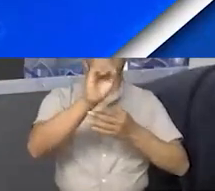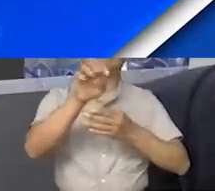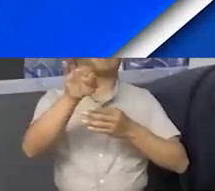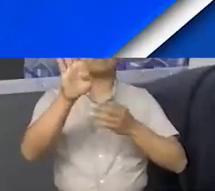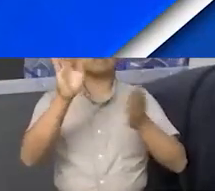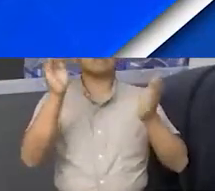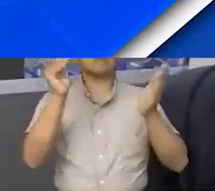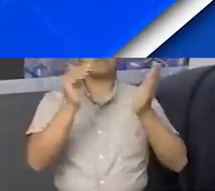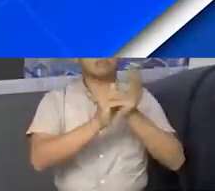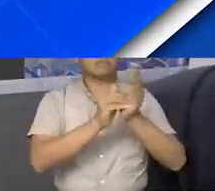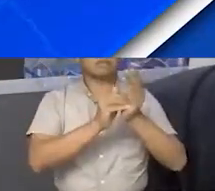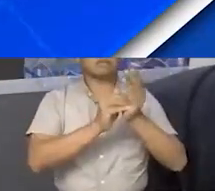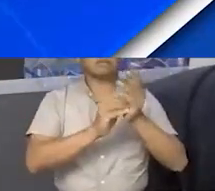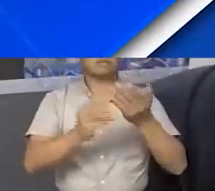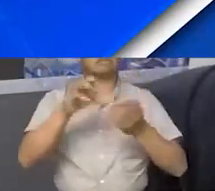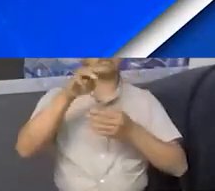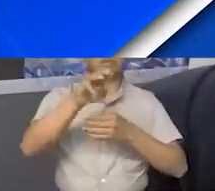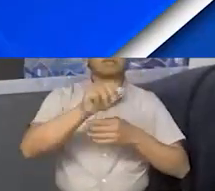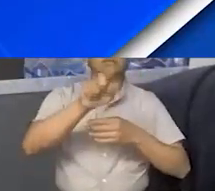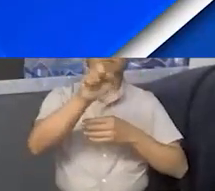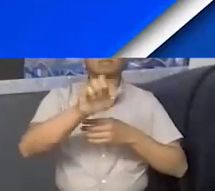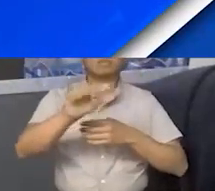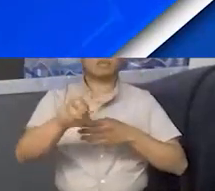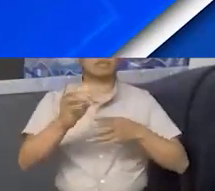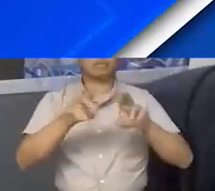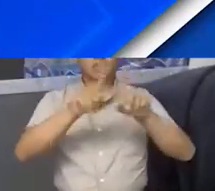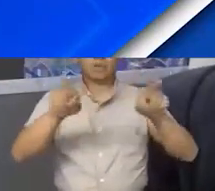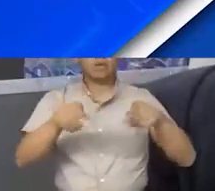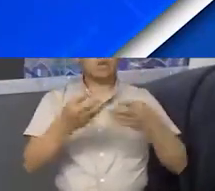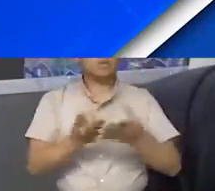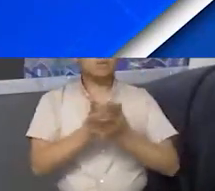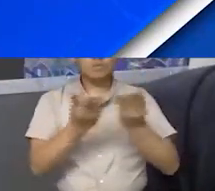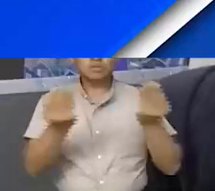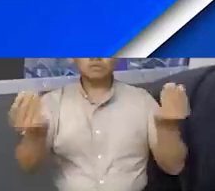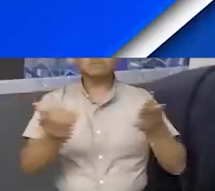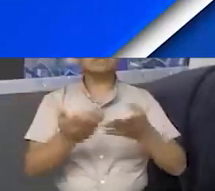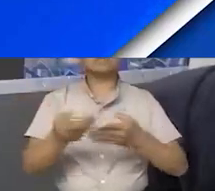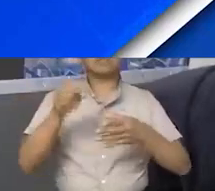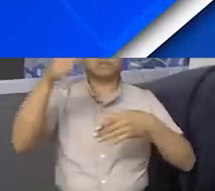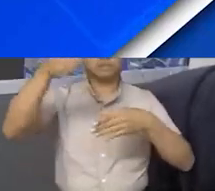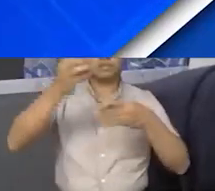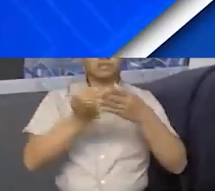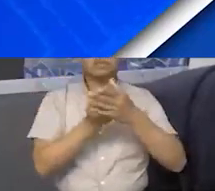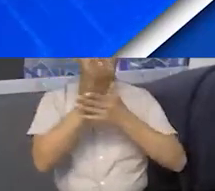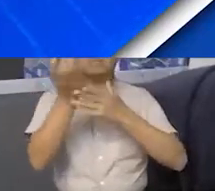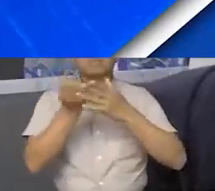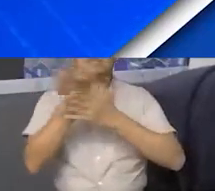104.500 manzanas sembradas con caña de azúcar, generando así